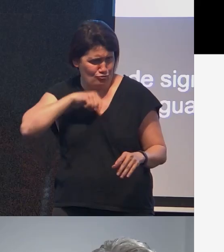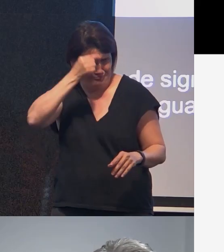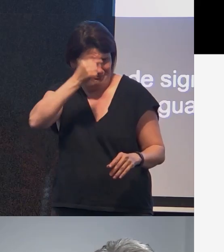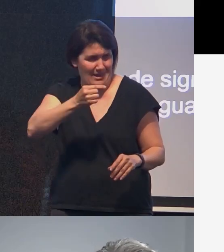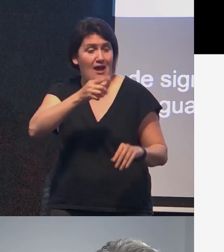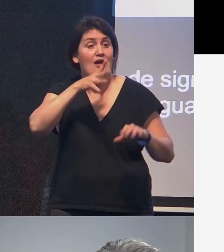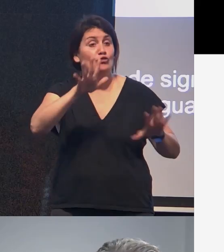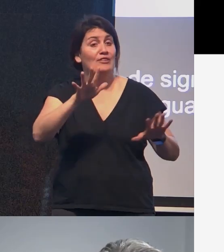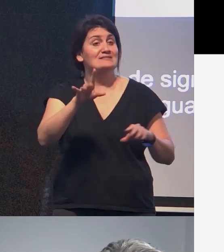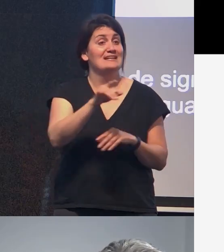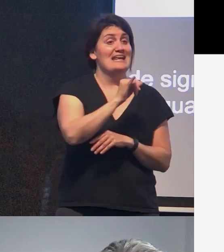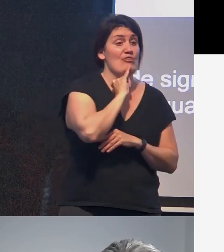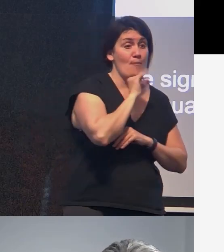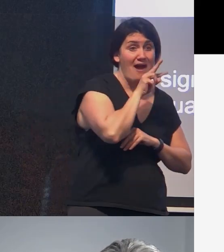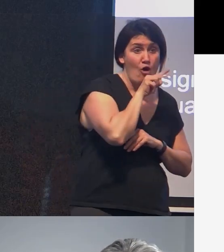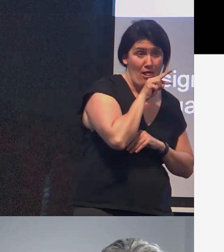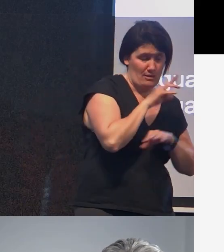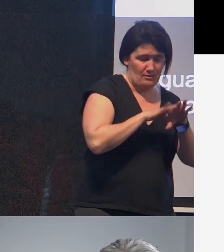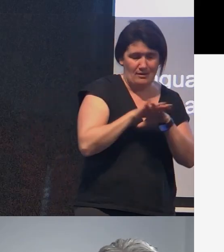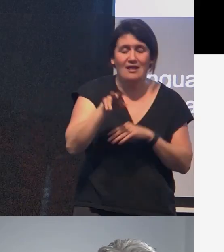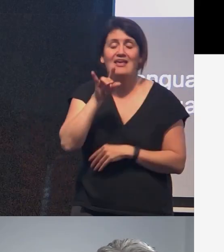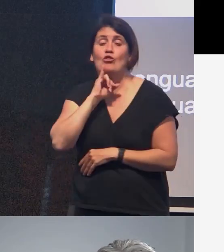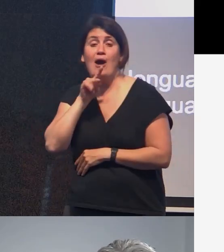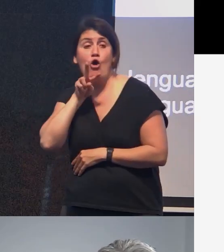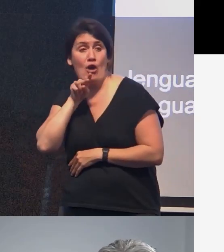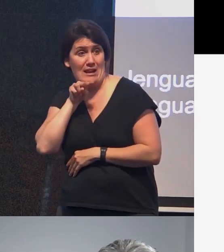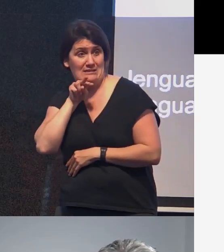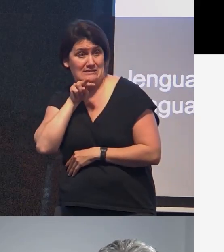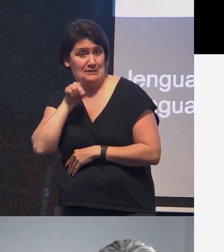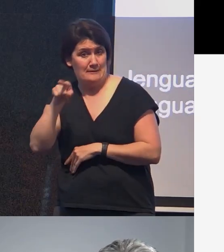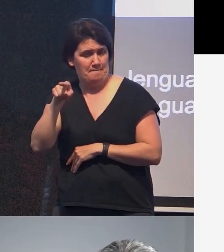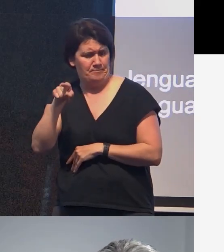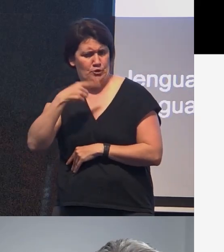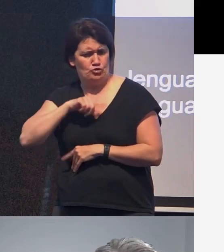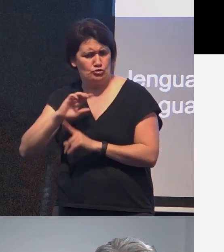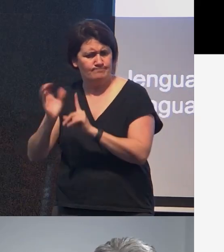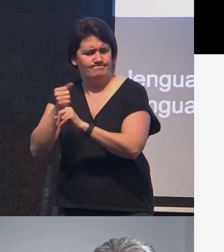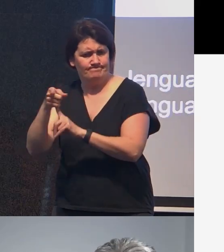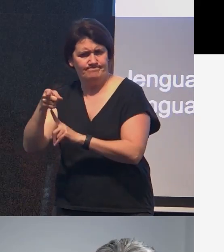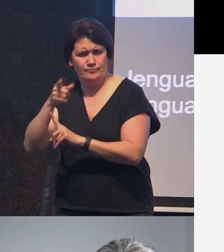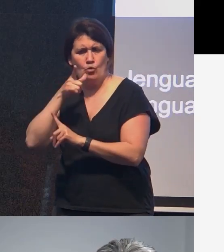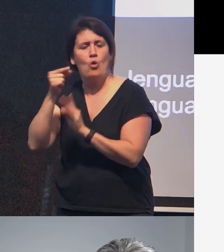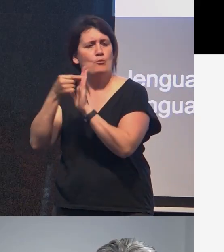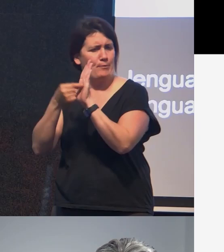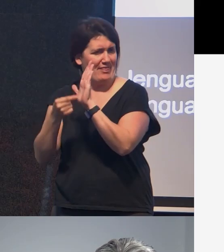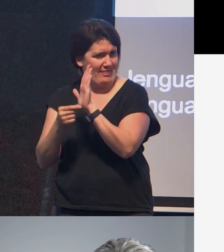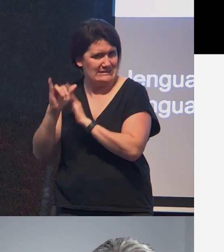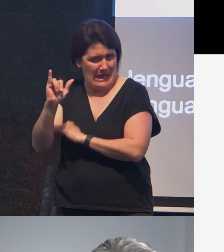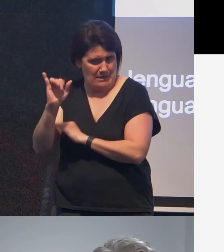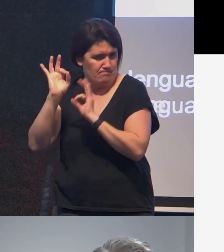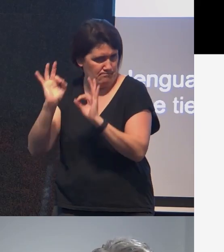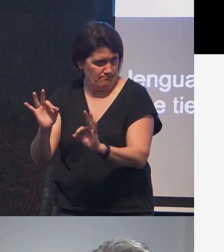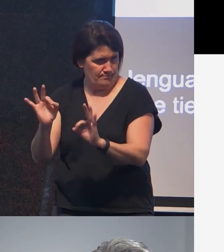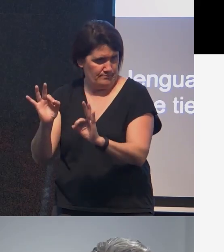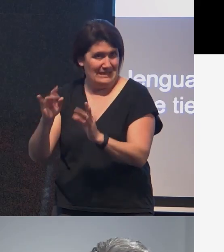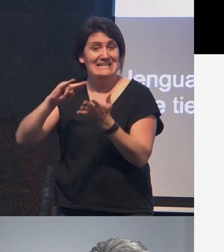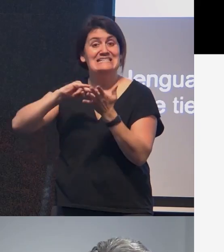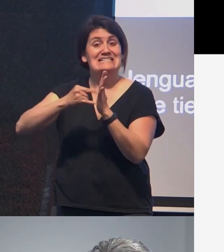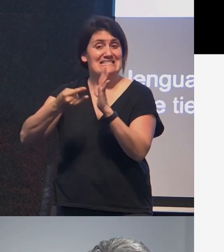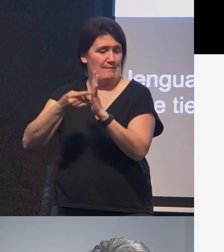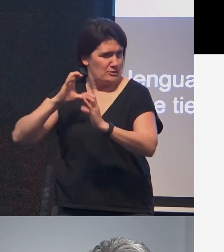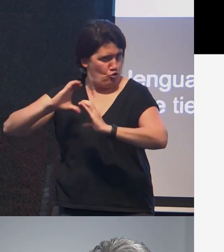Entonces, las lenguas orales, podemos identificar una serie de propiedades que tienen. Son sistemas